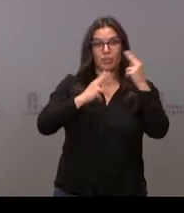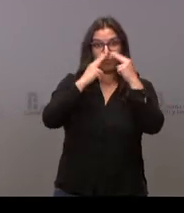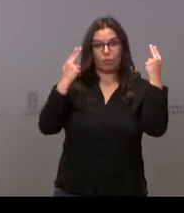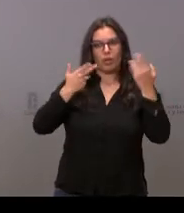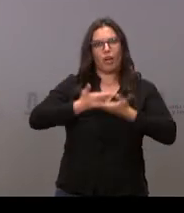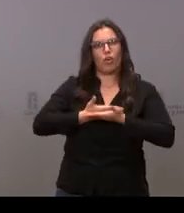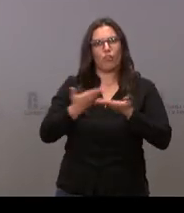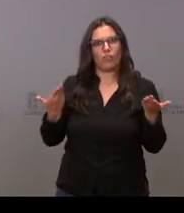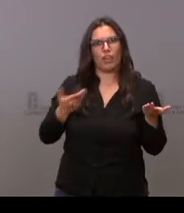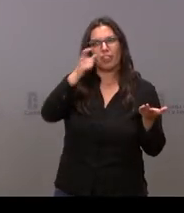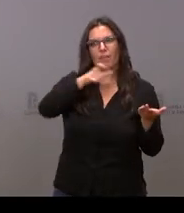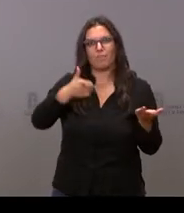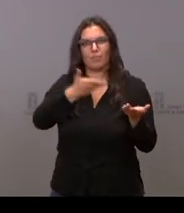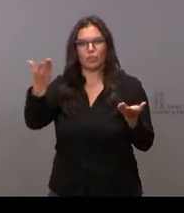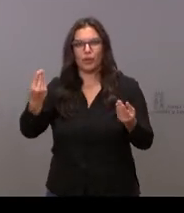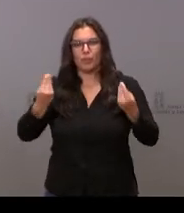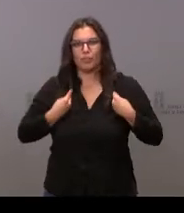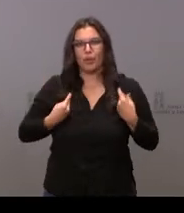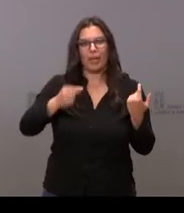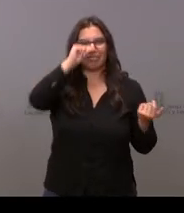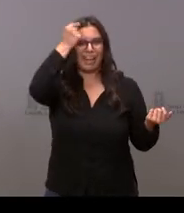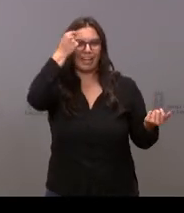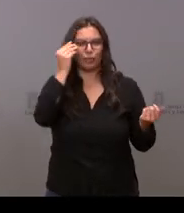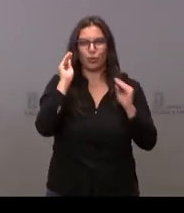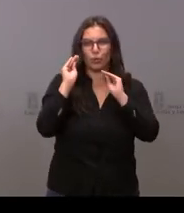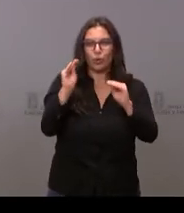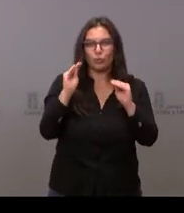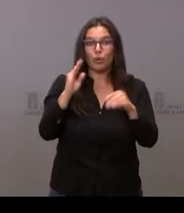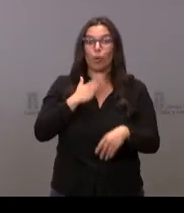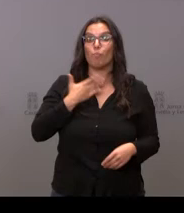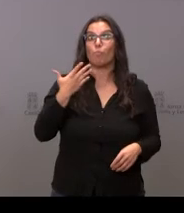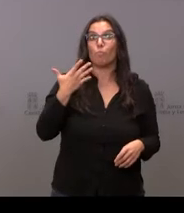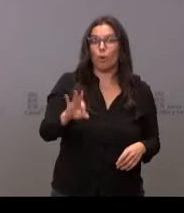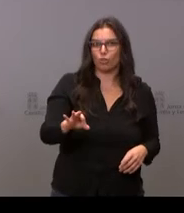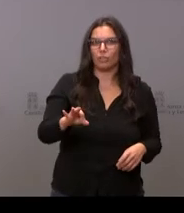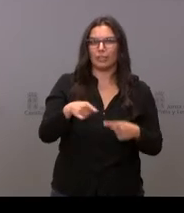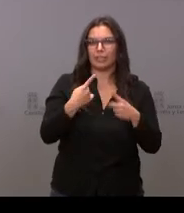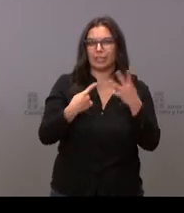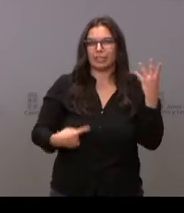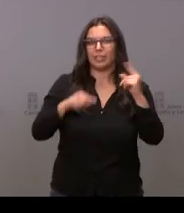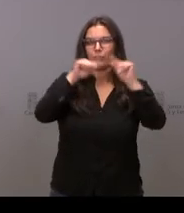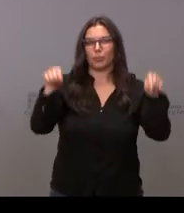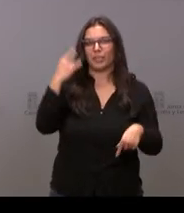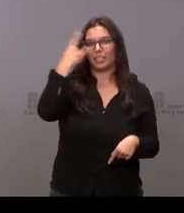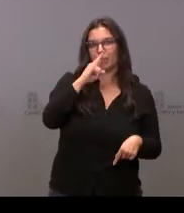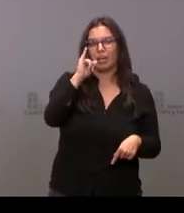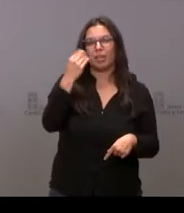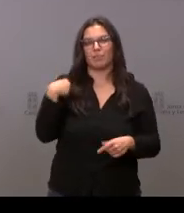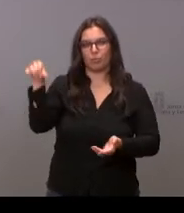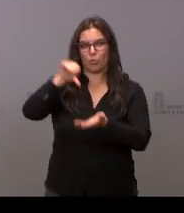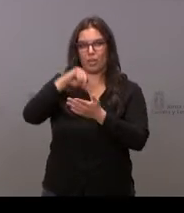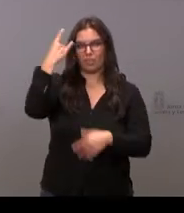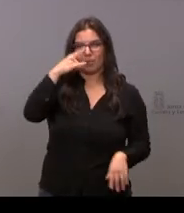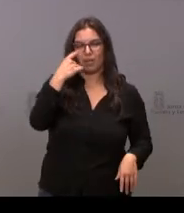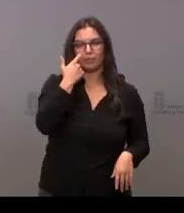en los salmantinos en el talento de los salmantinos y en las posibilidades de la provincia de salamanca y de la propia ciudad de salamanca